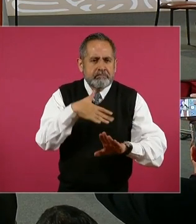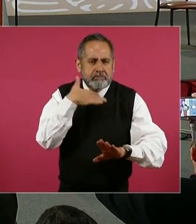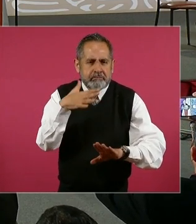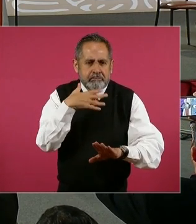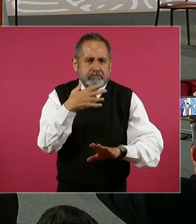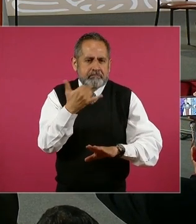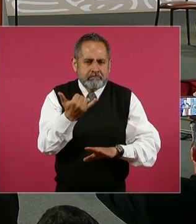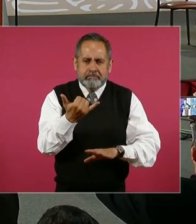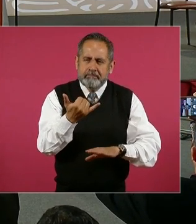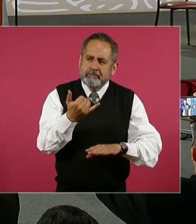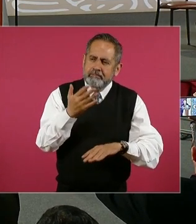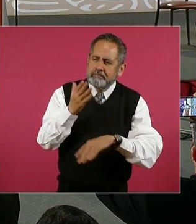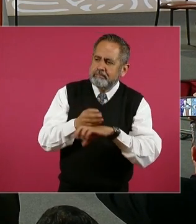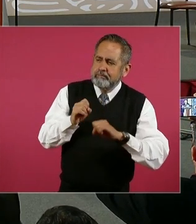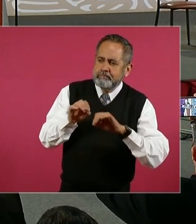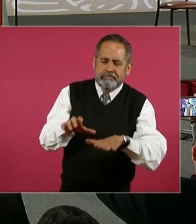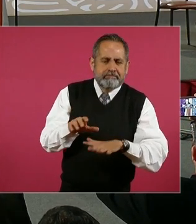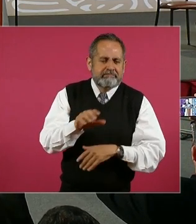y la impunidad